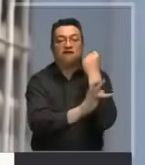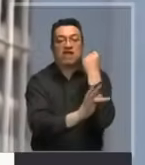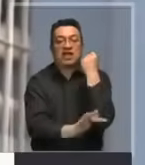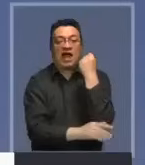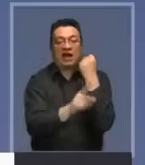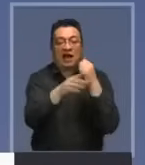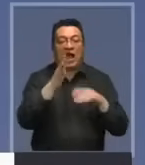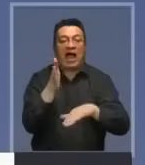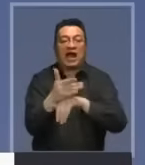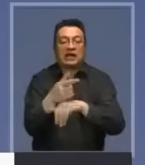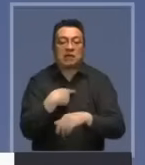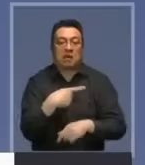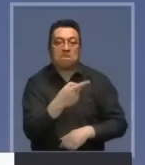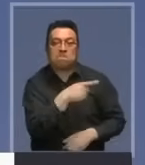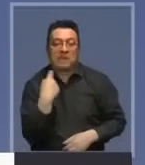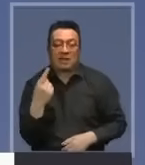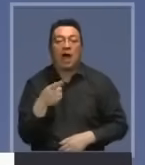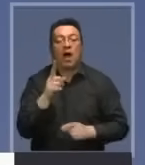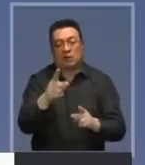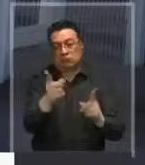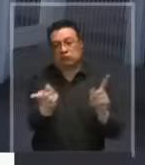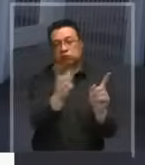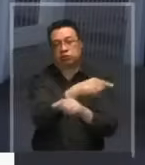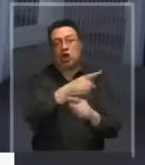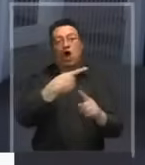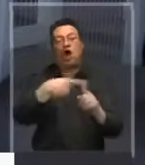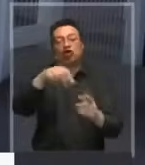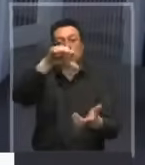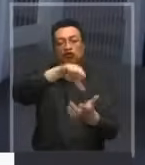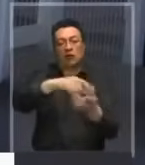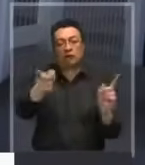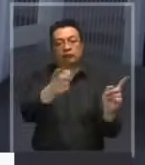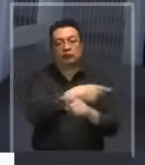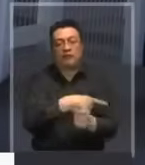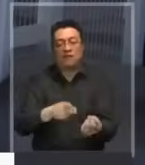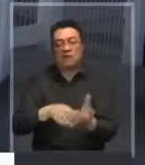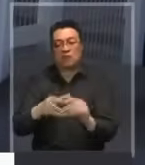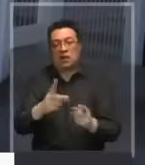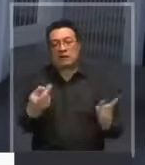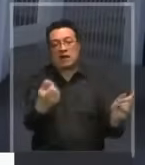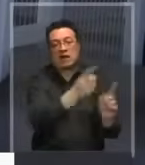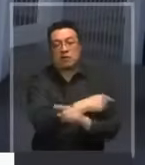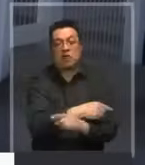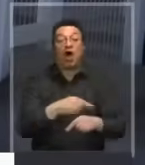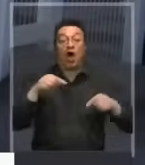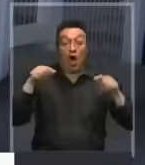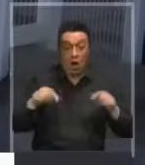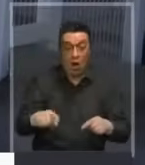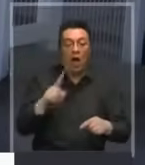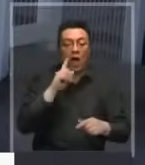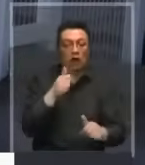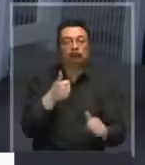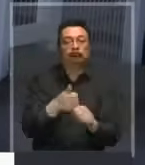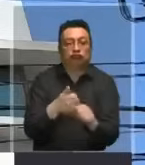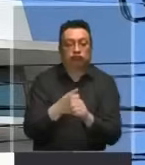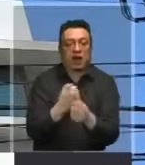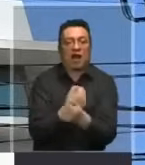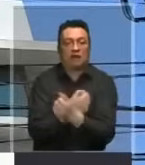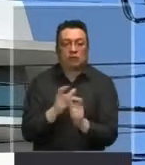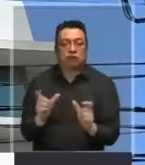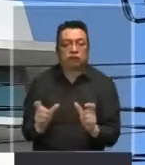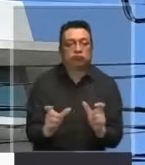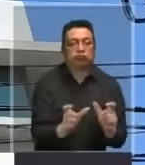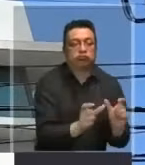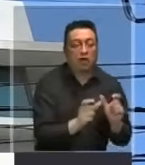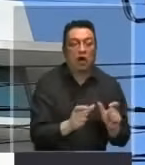Arica. Por eso debió ser trasladado a otra ciudad junto a su familia. Por eso hoy cuenta con una escolta policial. Por eso el Comité